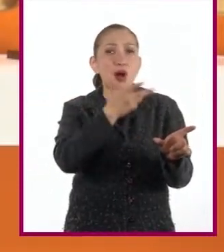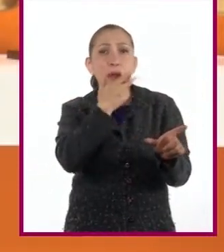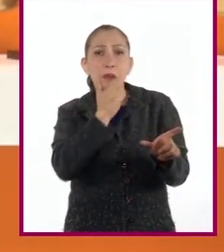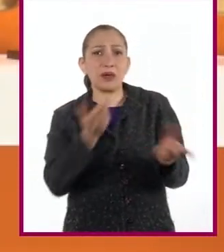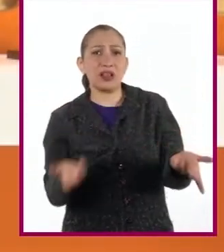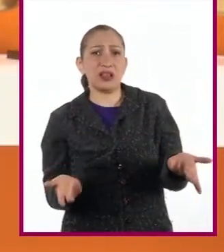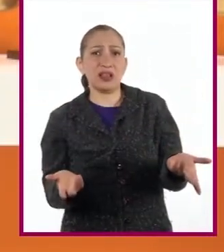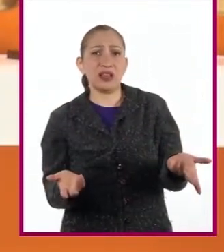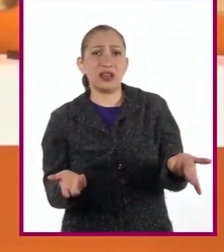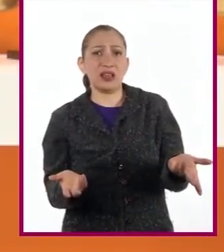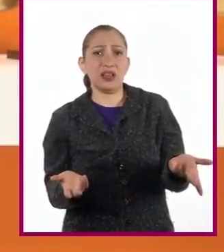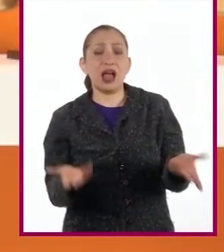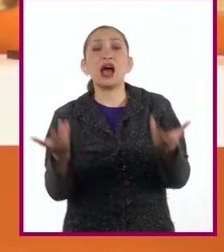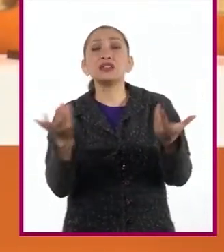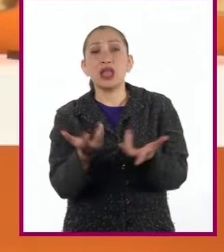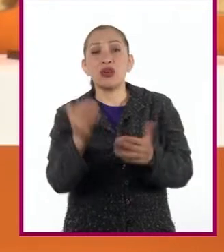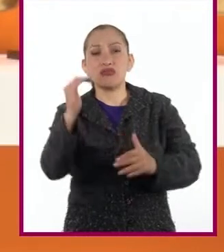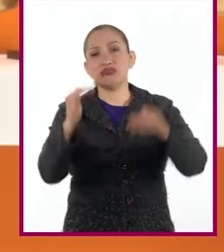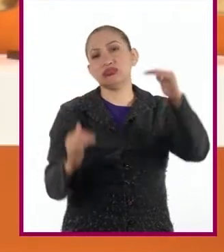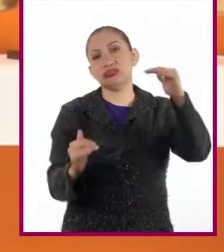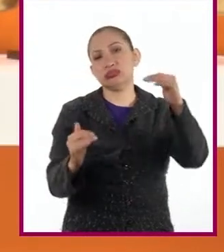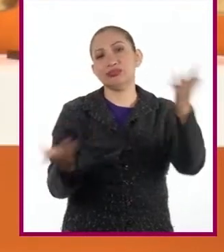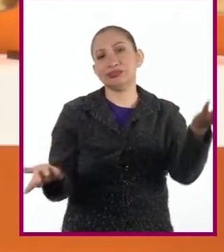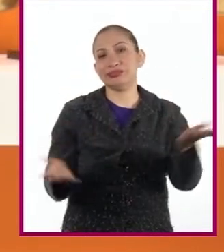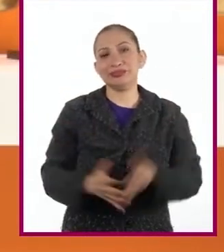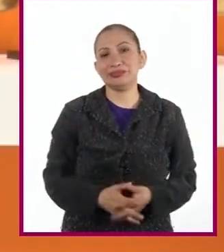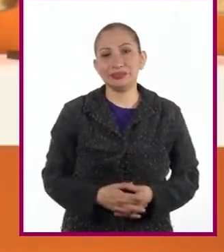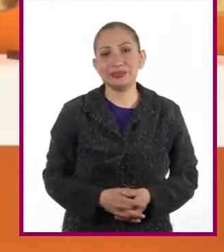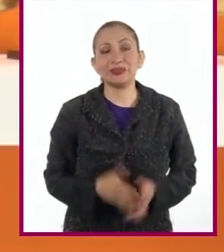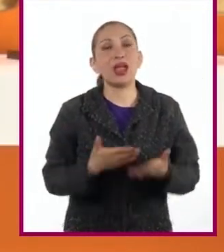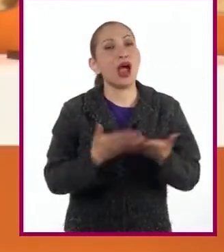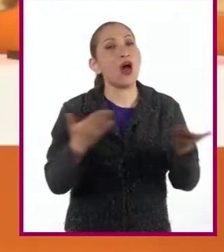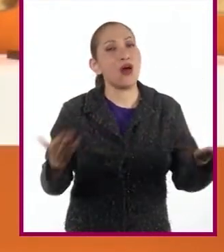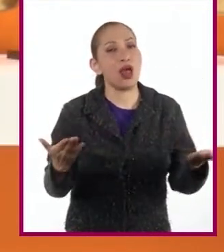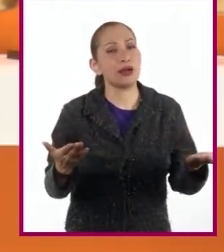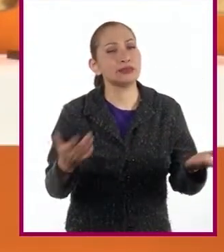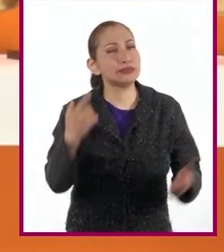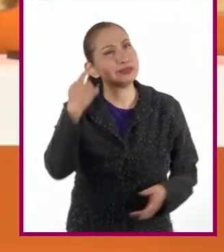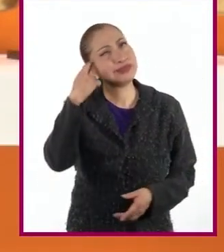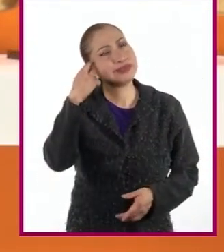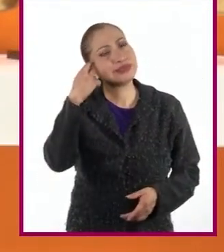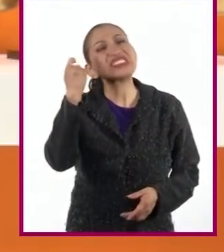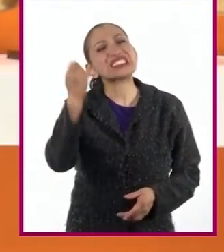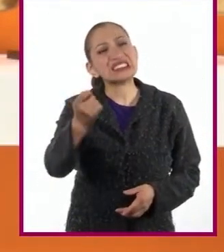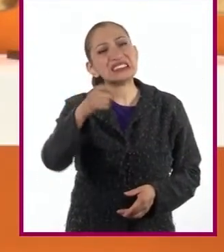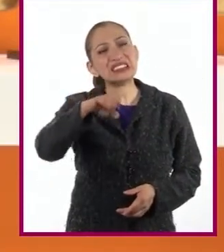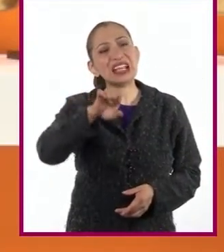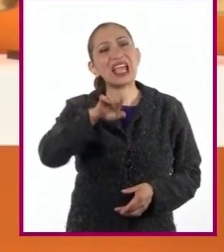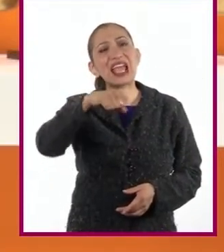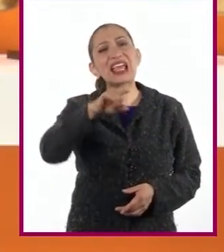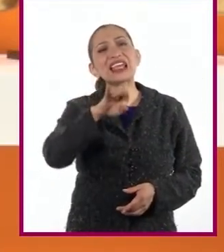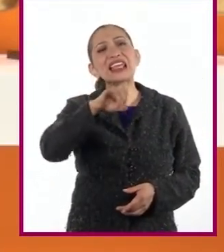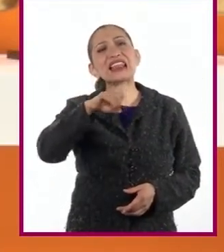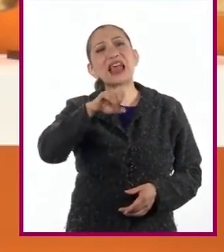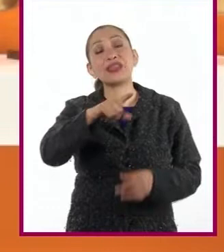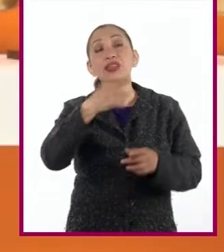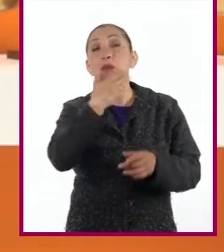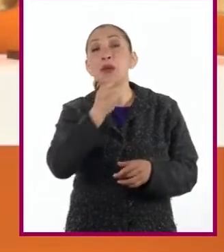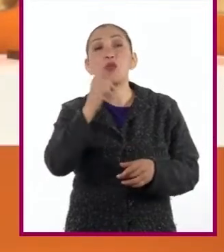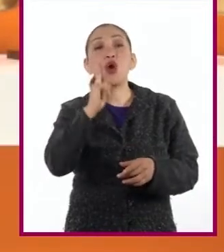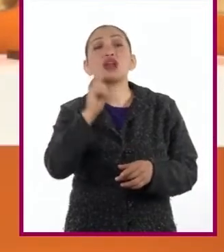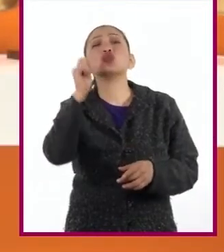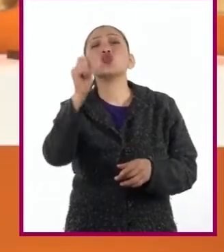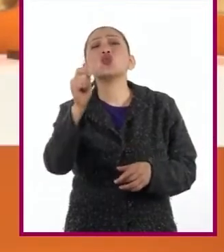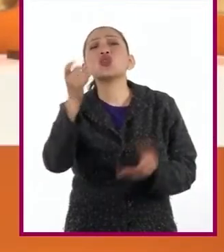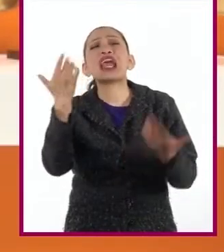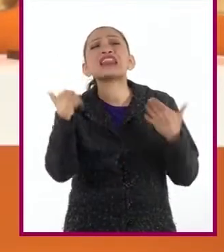sexos, generando desigualdades. Ahora la pregunta es, ¿qué es la equidad de género? ¿Qué entienden